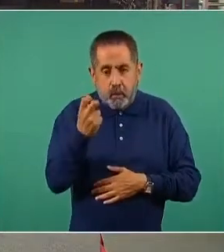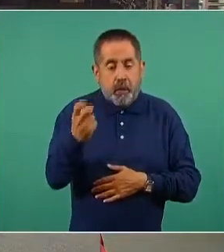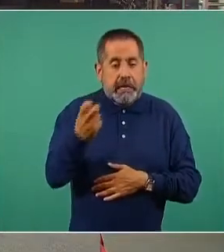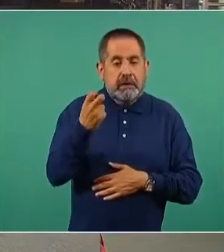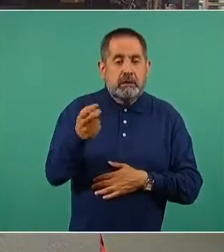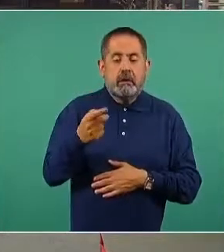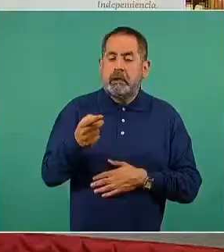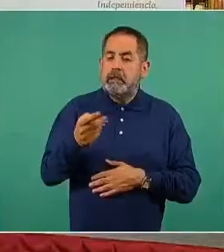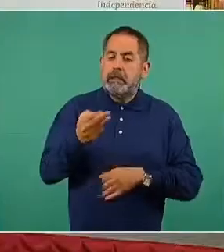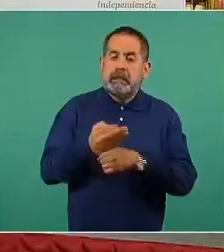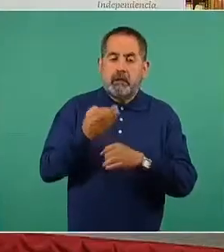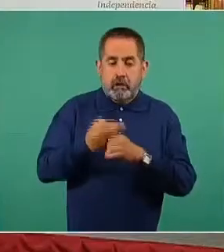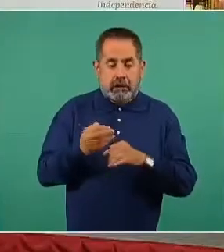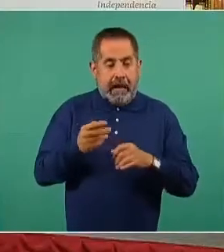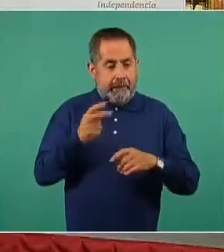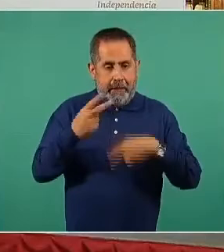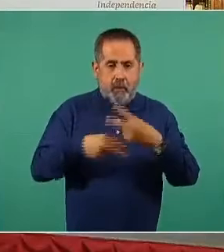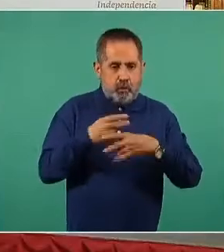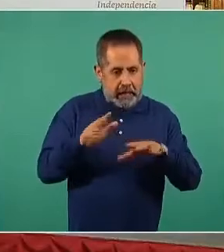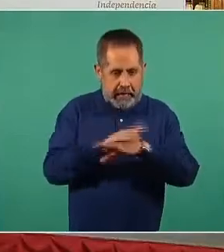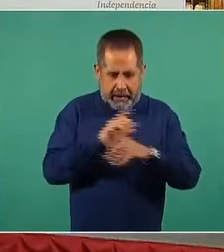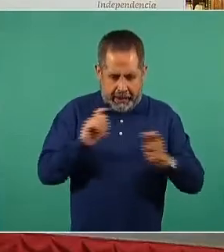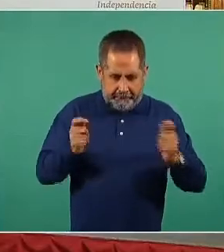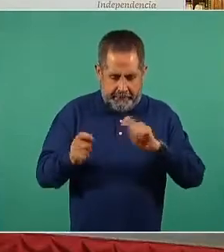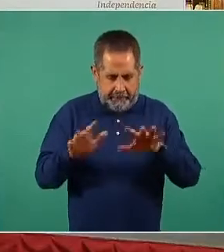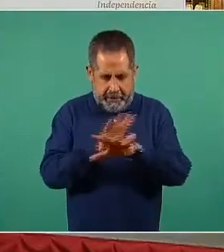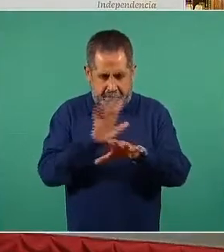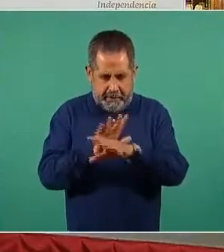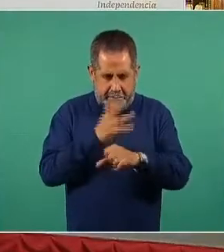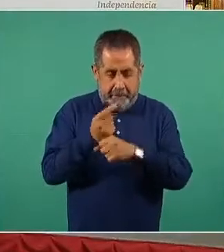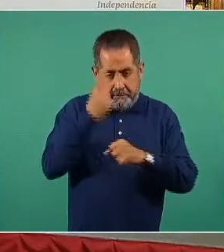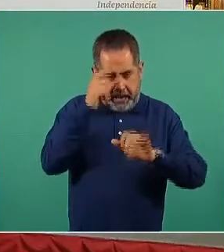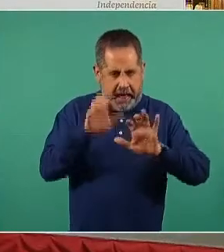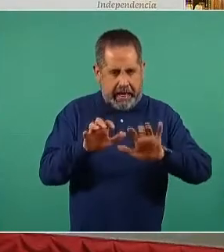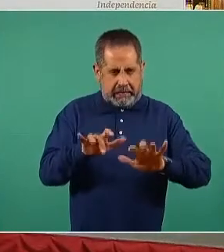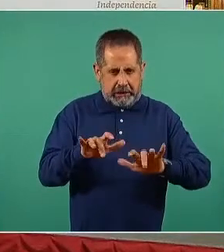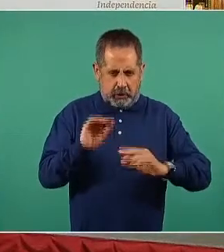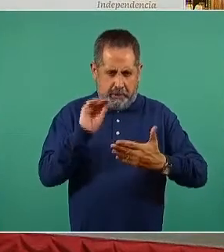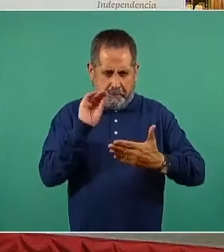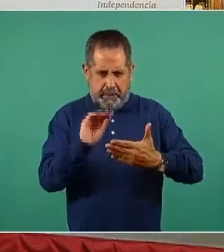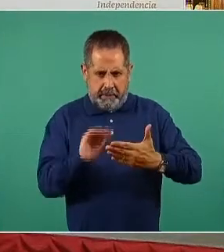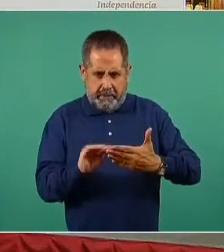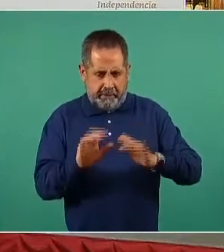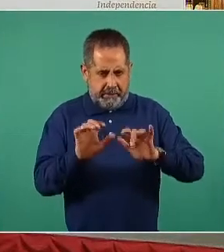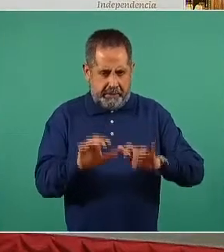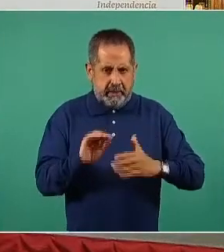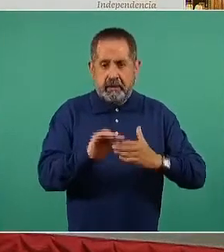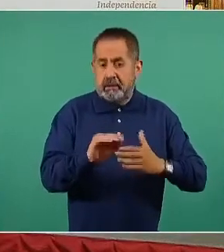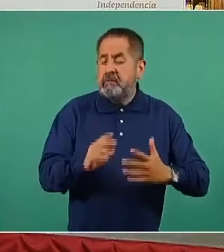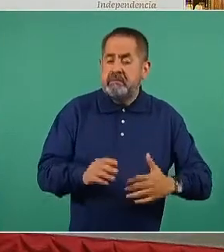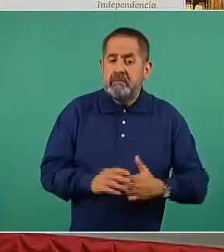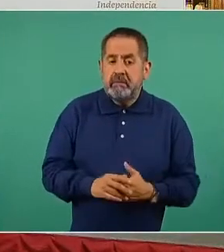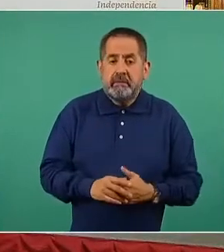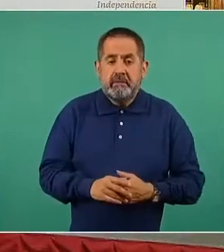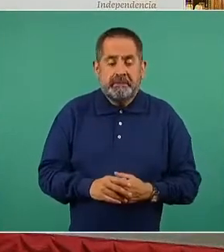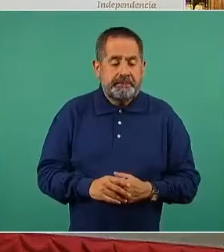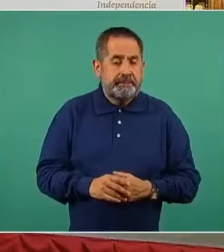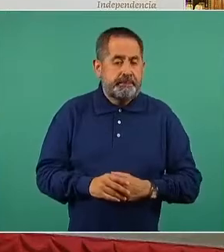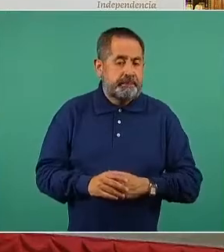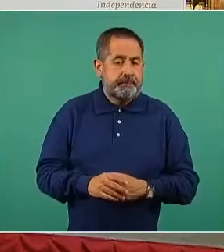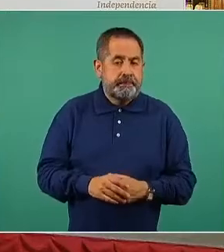son las modificaciones que se requieren en el sistema de registro, porque hay